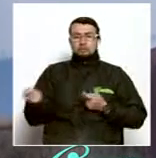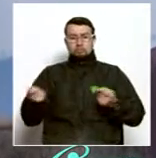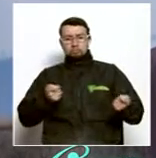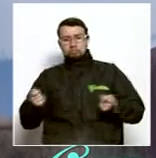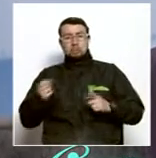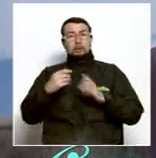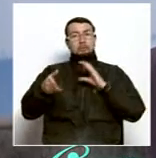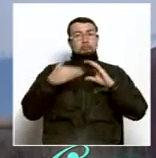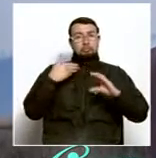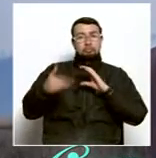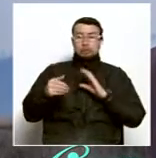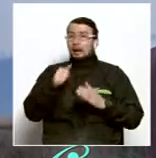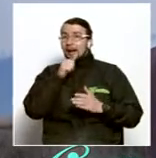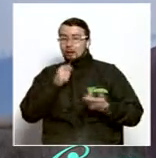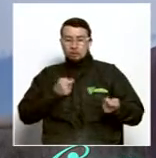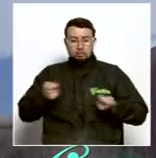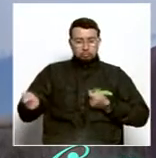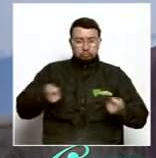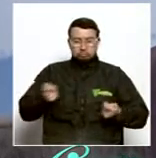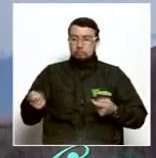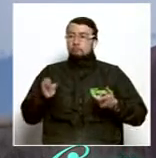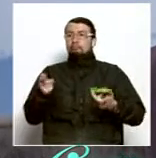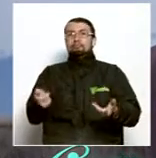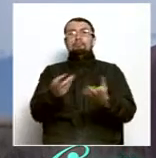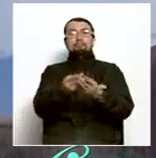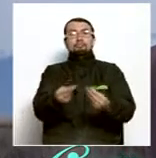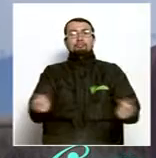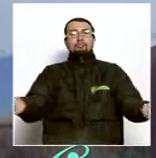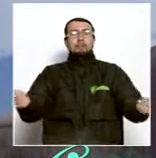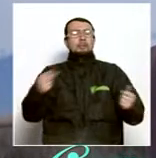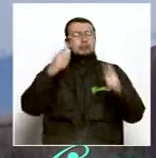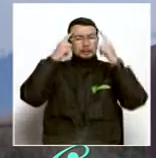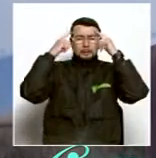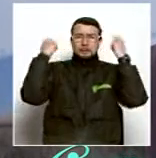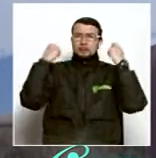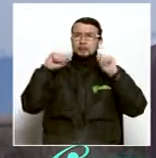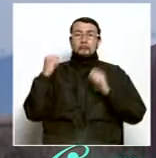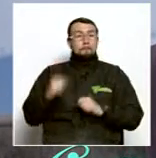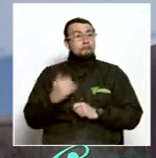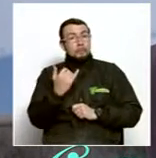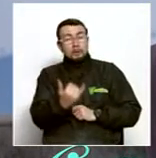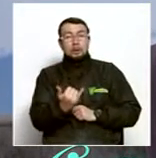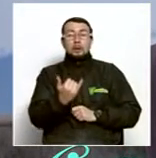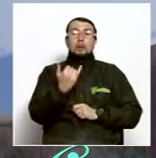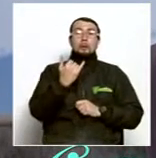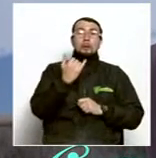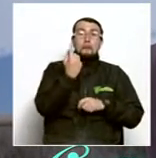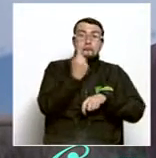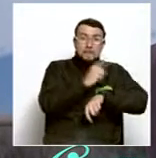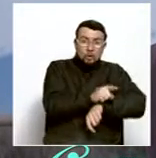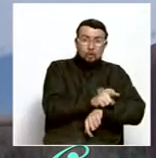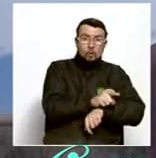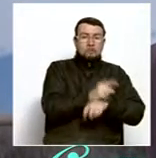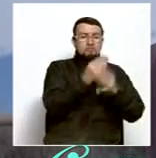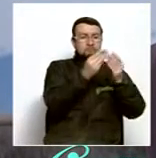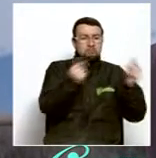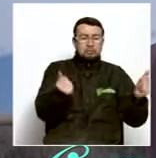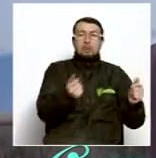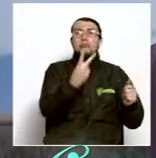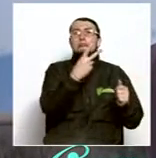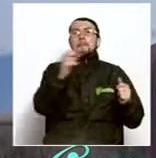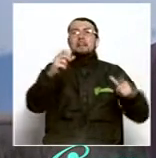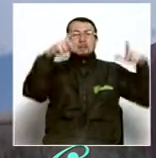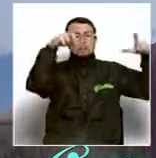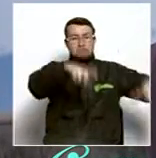regulación del agua. Entonces es realmente muy preocupante, 20 estadios de fútbol se pierden cada minuto en el Amazonas